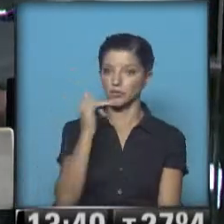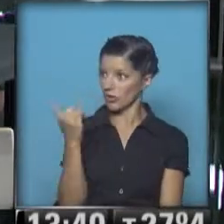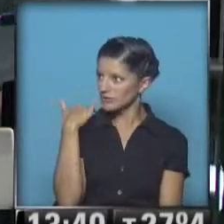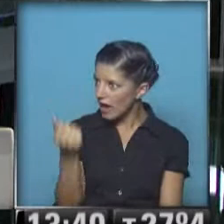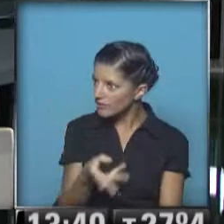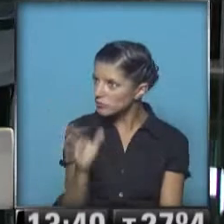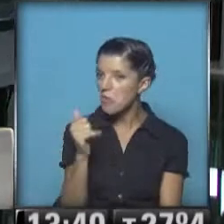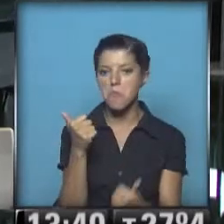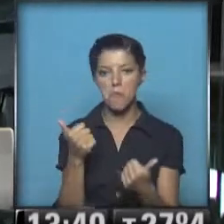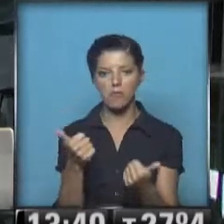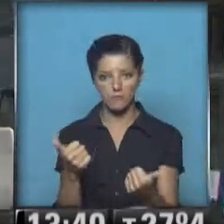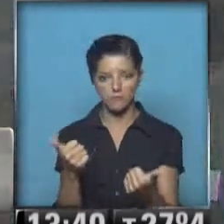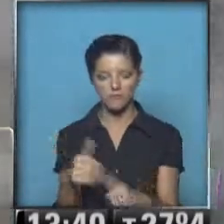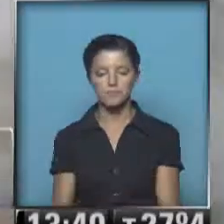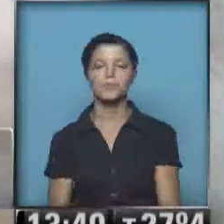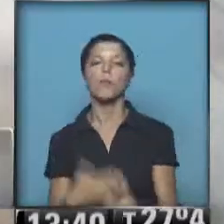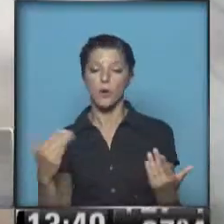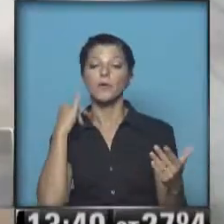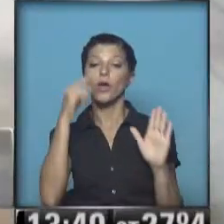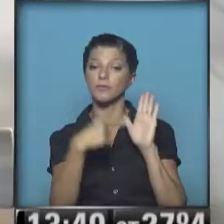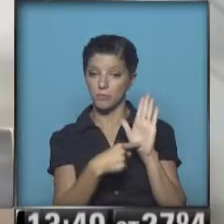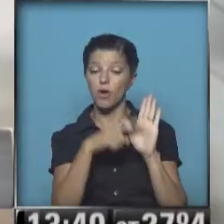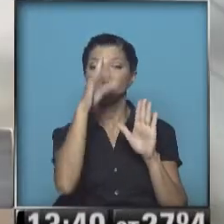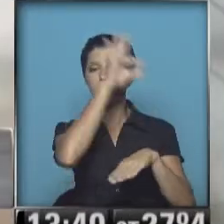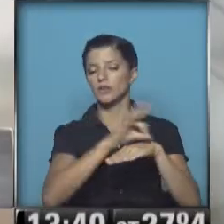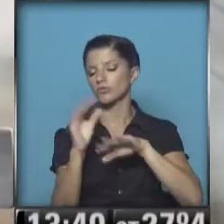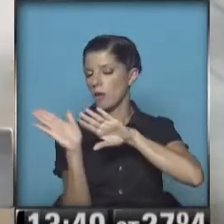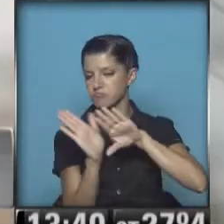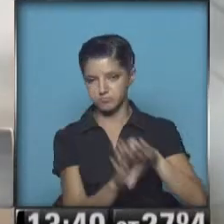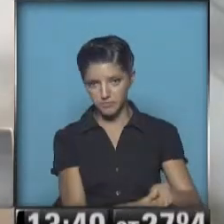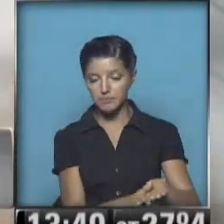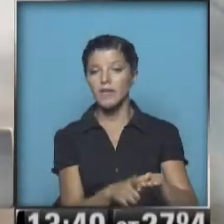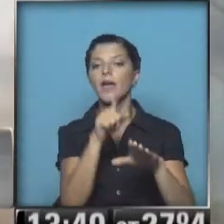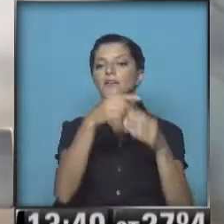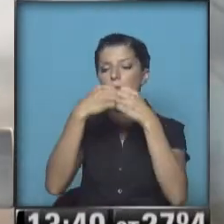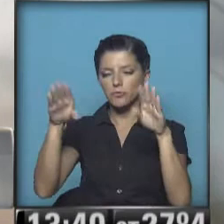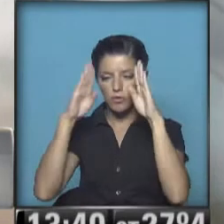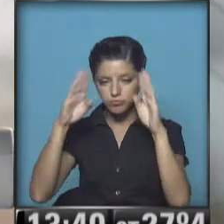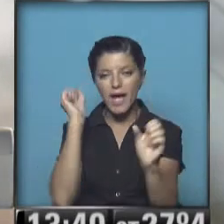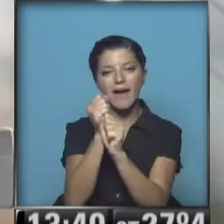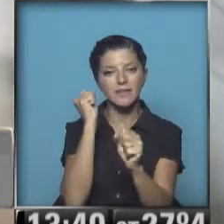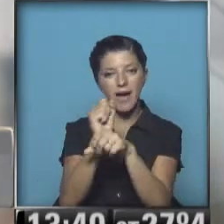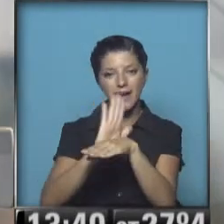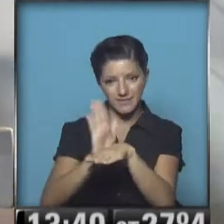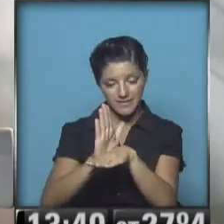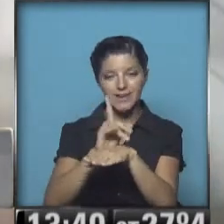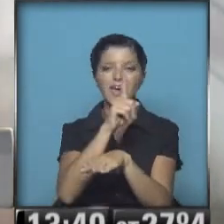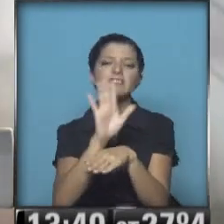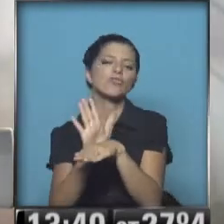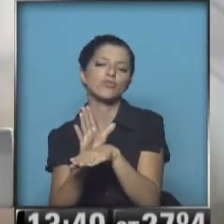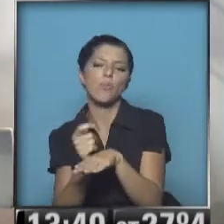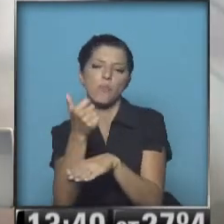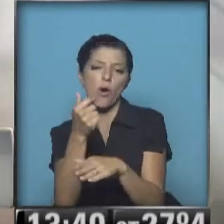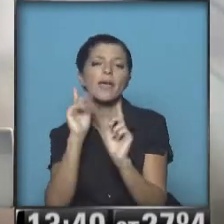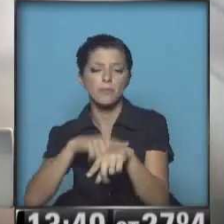Fíjese. Bueno, le contamos, tras abandonar la arquitectura, nuestro personaje comenzó a trabajar en el cine, actuando en papeles pequeños y